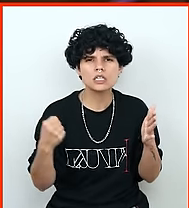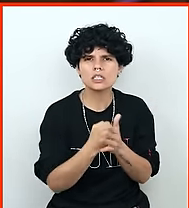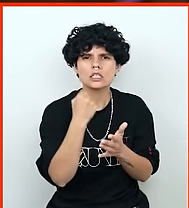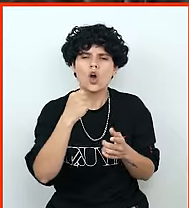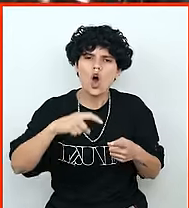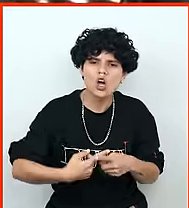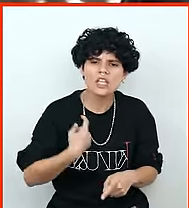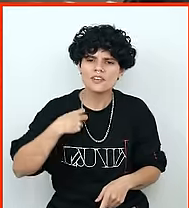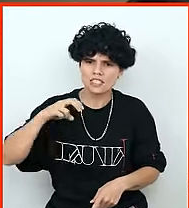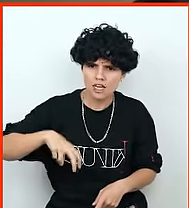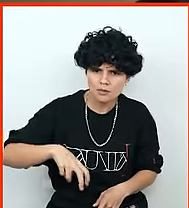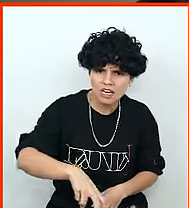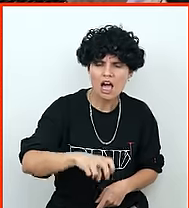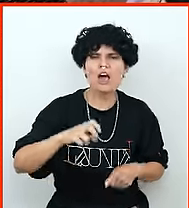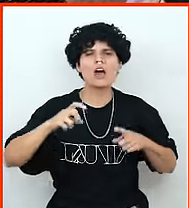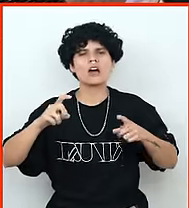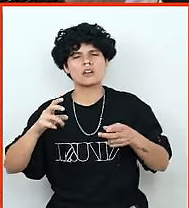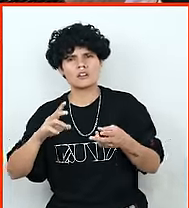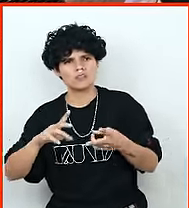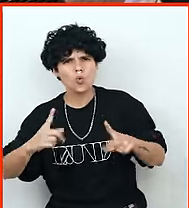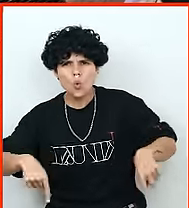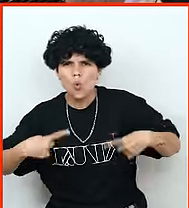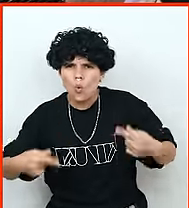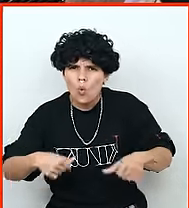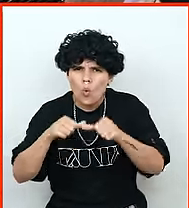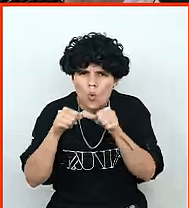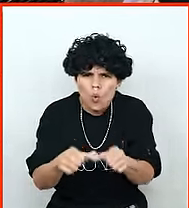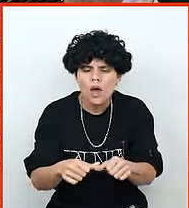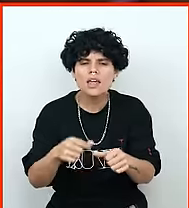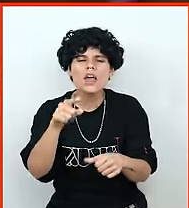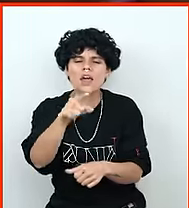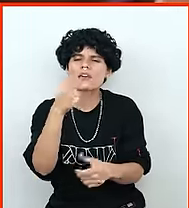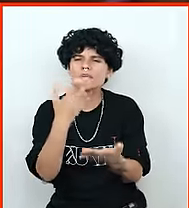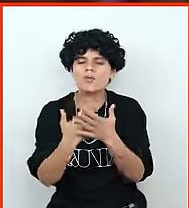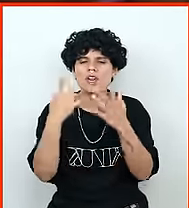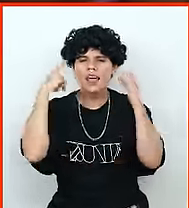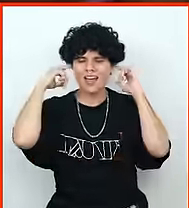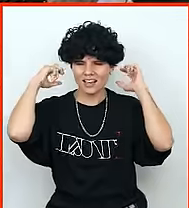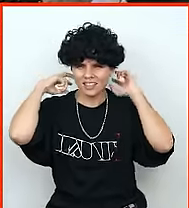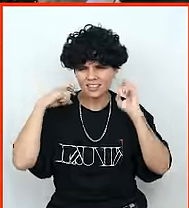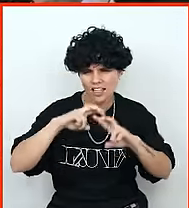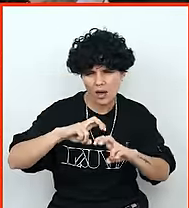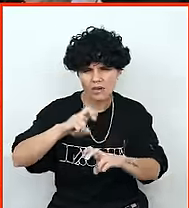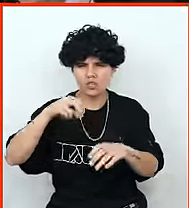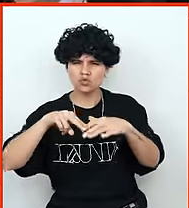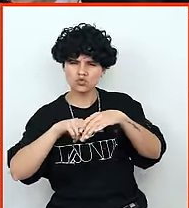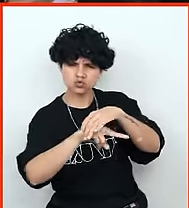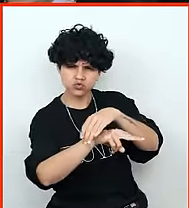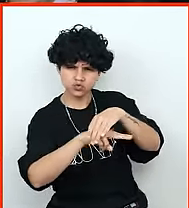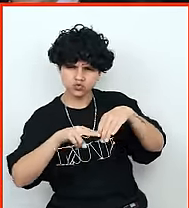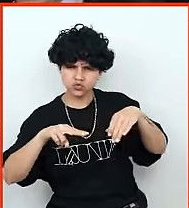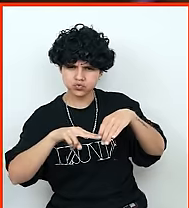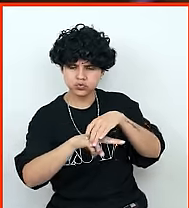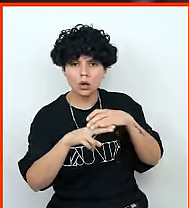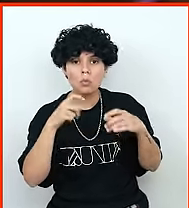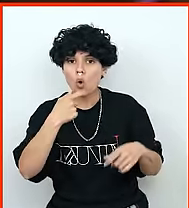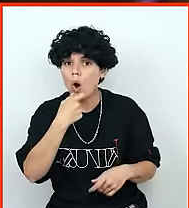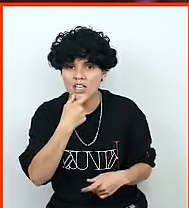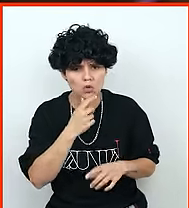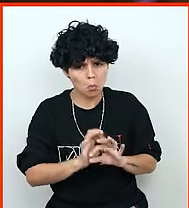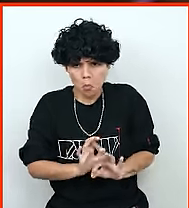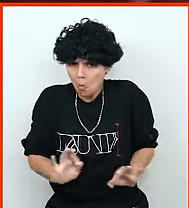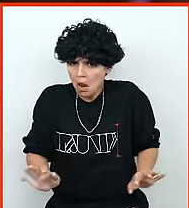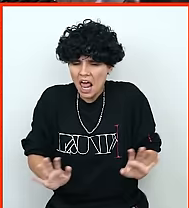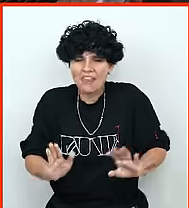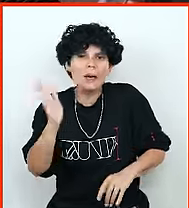memoria, tuve que aprender como a caminar de nuevo, anduve en silla de ruedas un tiempo y toda la hueá. Y me hicieron como exámenes neurológicos, electroencefalograma, porque no tenía ningún hueso